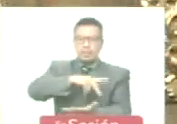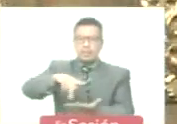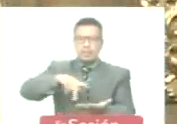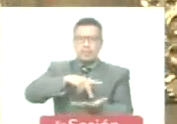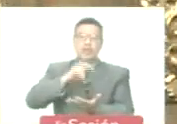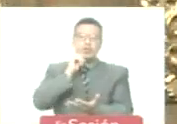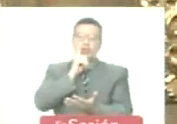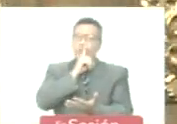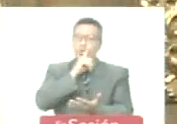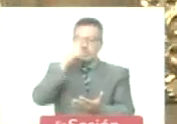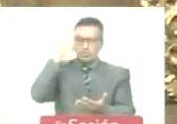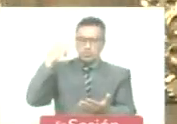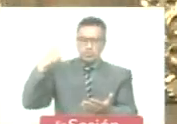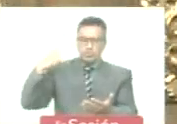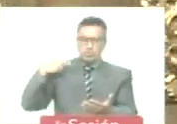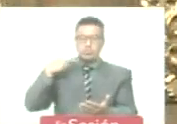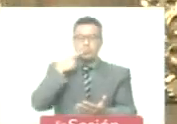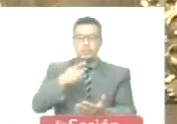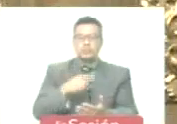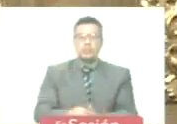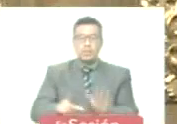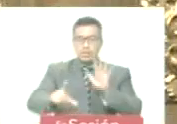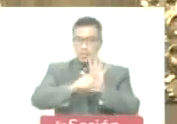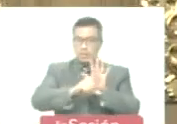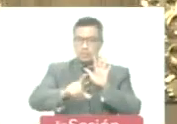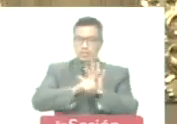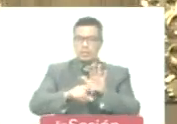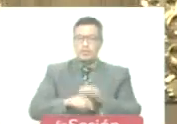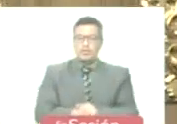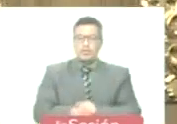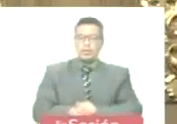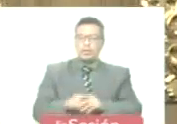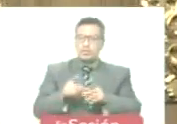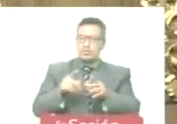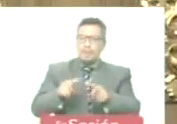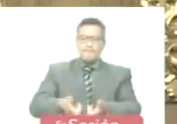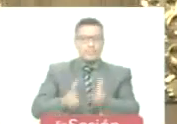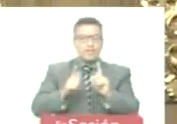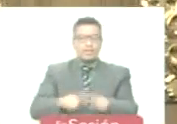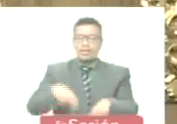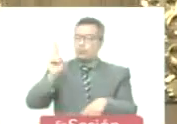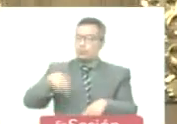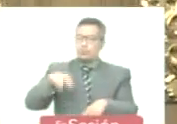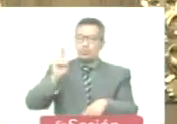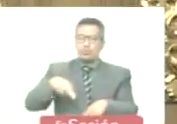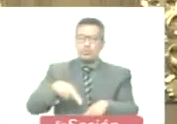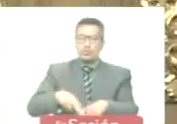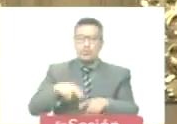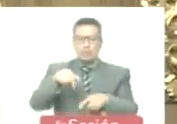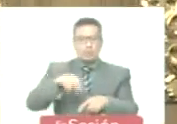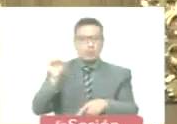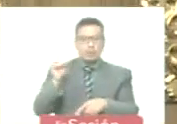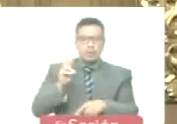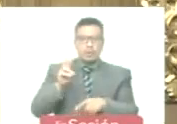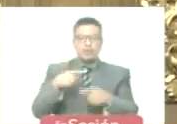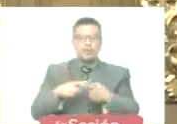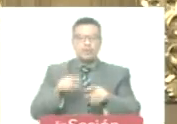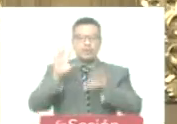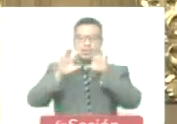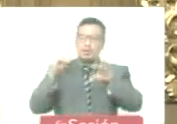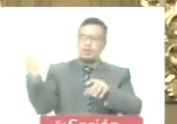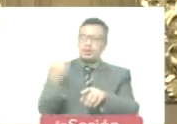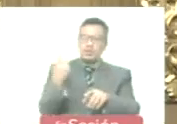nombre sea honrado. Queremos con esta ley que no se permita más nunca que haya algún venezolano o extranjero